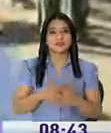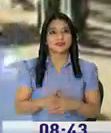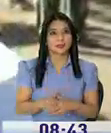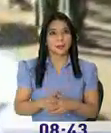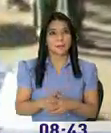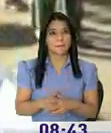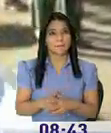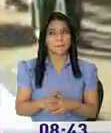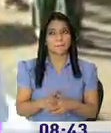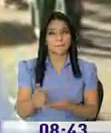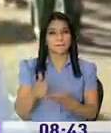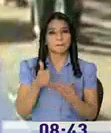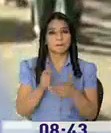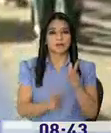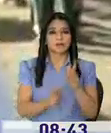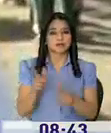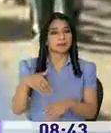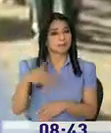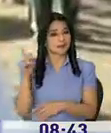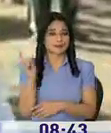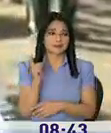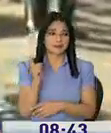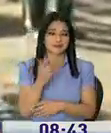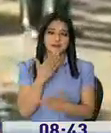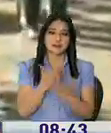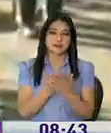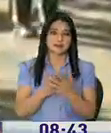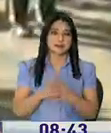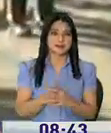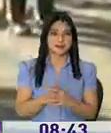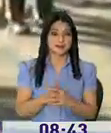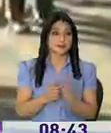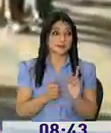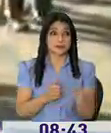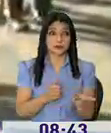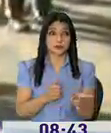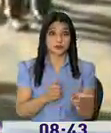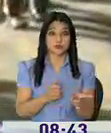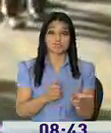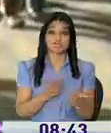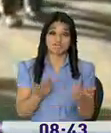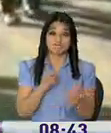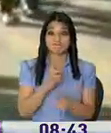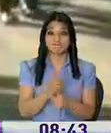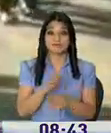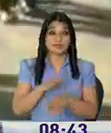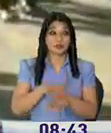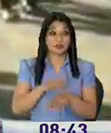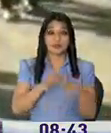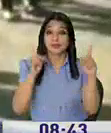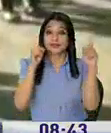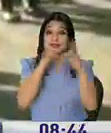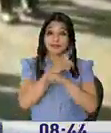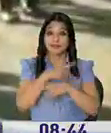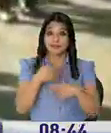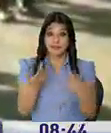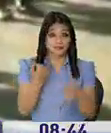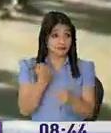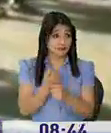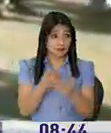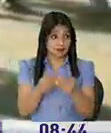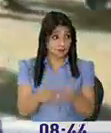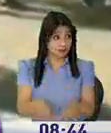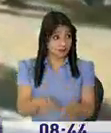que sigan ayudando a las personas que más lo necesiten. Gracias. Mi vecino, ustedes lastimosamente por la situación que estamos viviendo se han quedado sin trabajo.